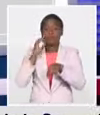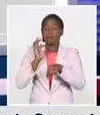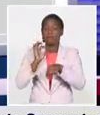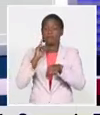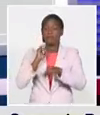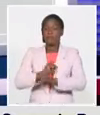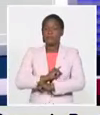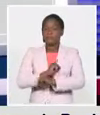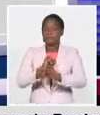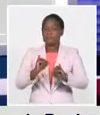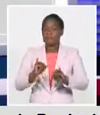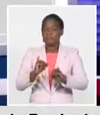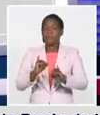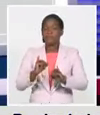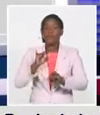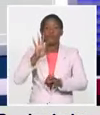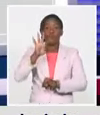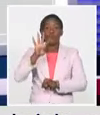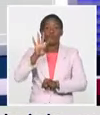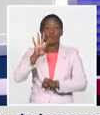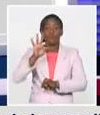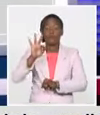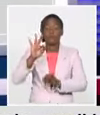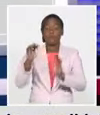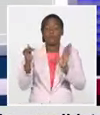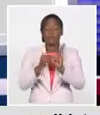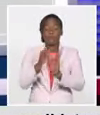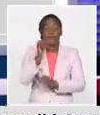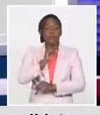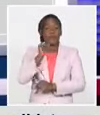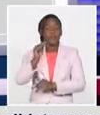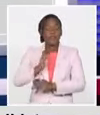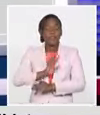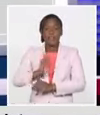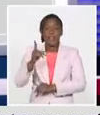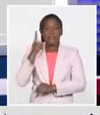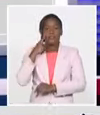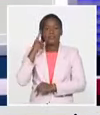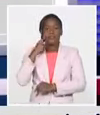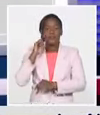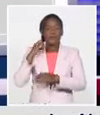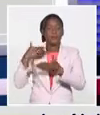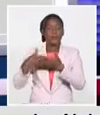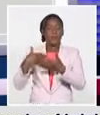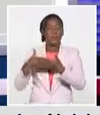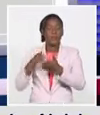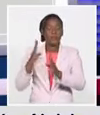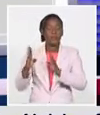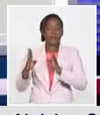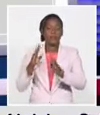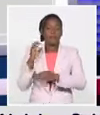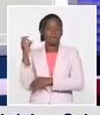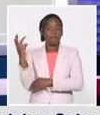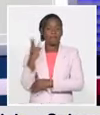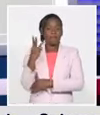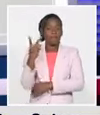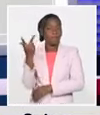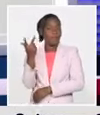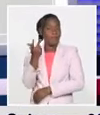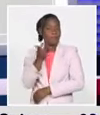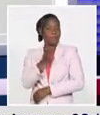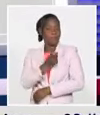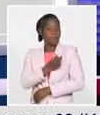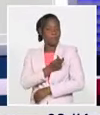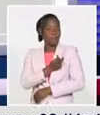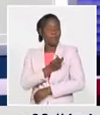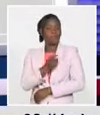más de 48.000 personas entran en la fase 3 del ensayo clínico del candidato